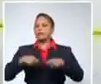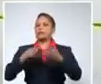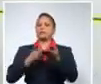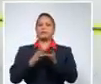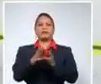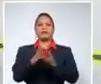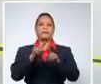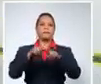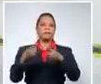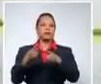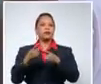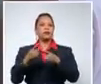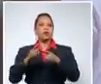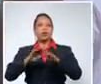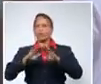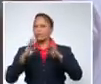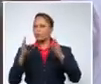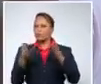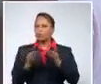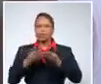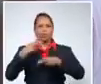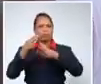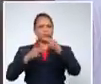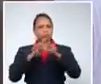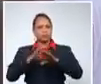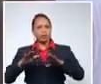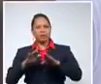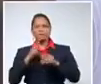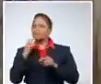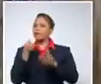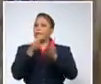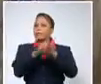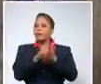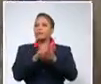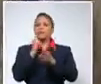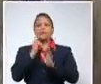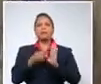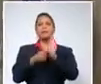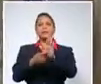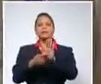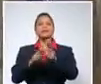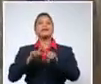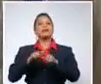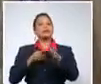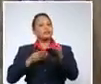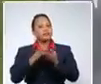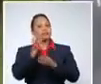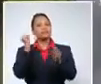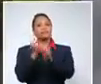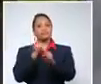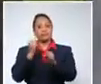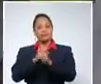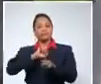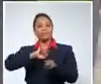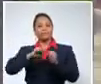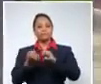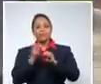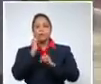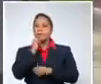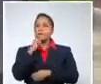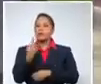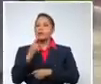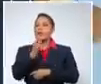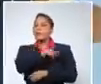está todo hecho? El impacto de las más recientes acciones demuestra que hay que ser más efectivos y señala que la población aún no